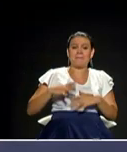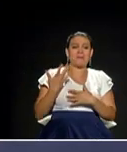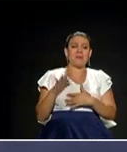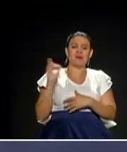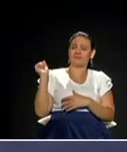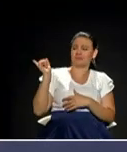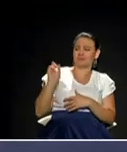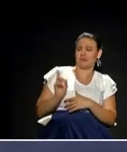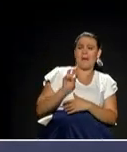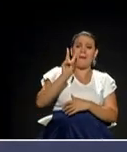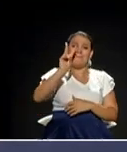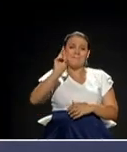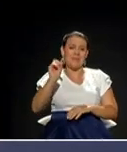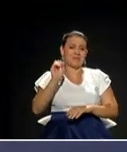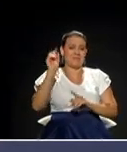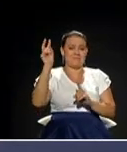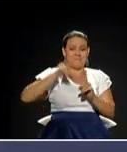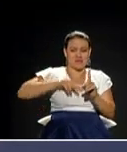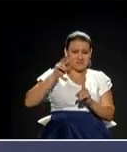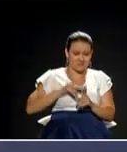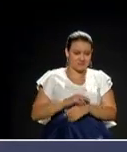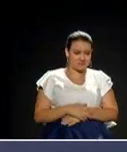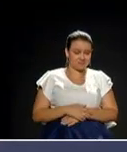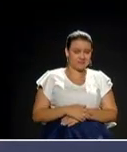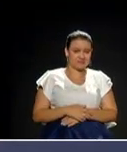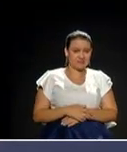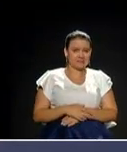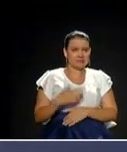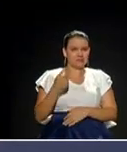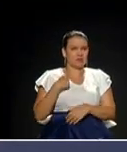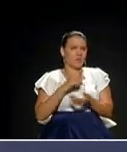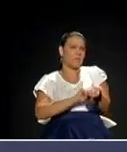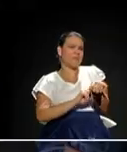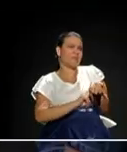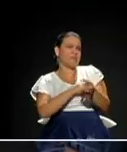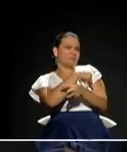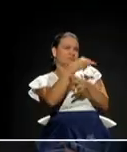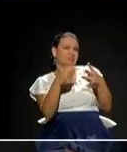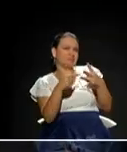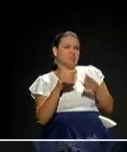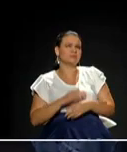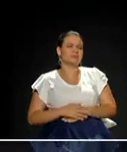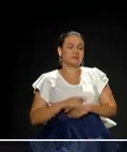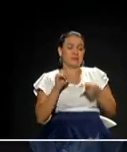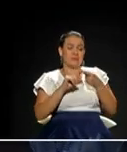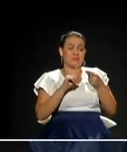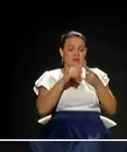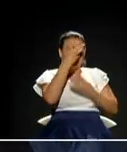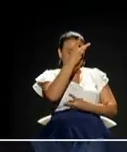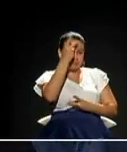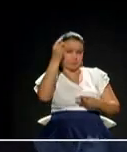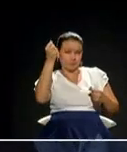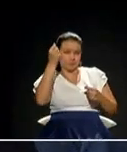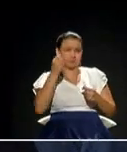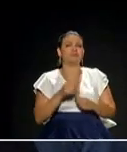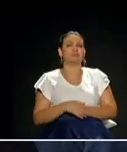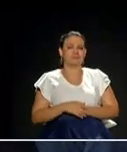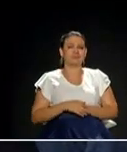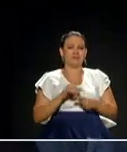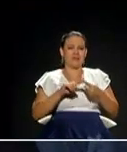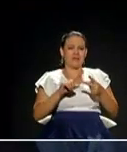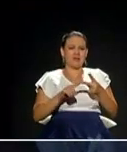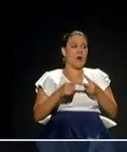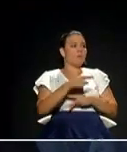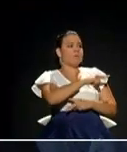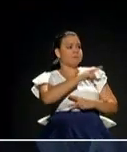tengo tres grandes digamos valores uno los principios dos la capacidad de realmente más valiosa que